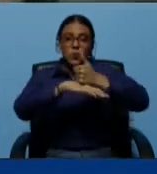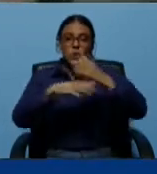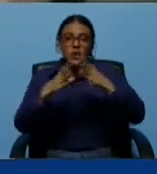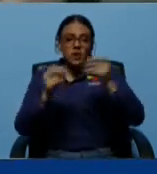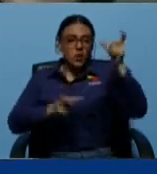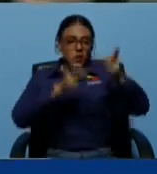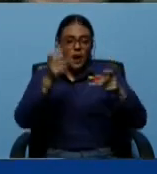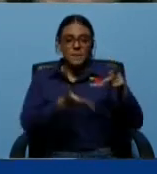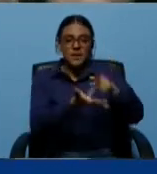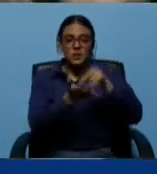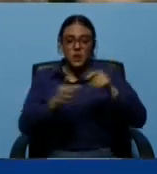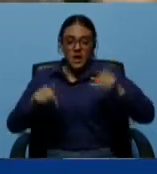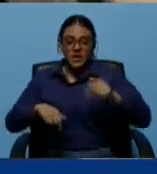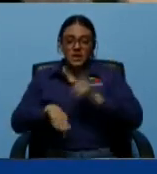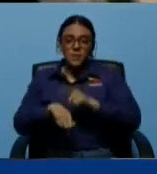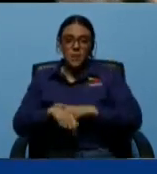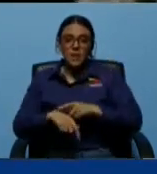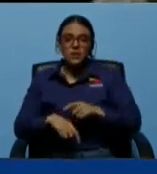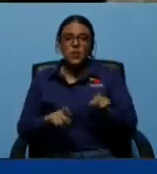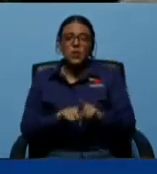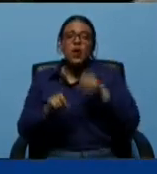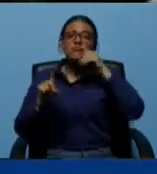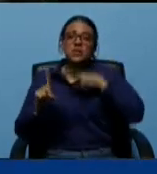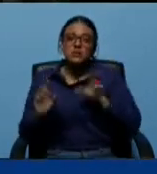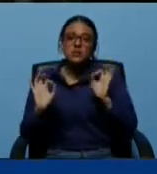en este histórico